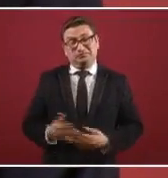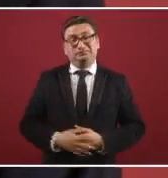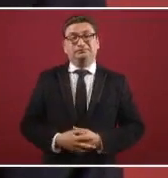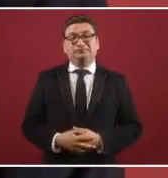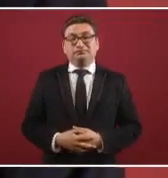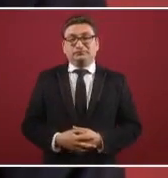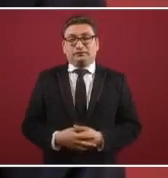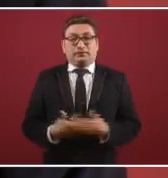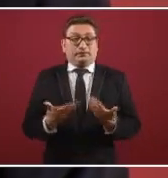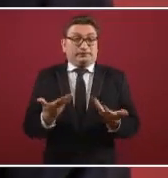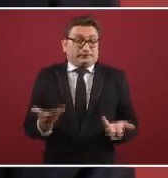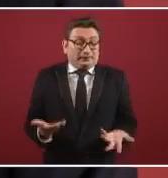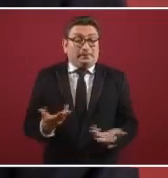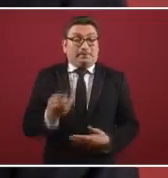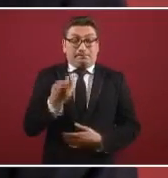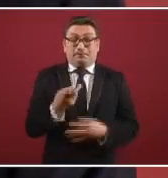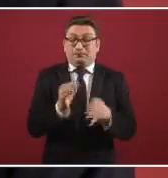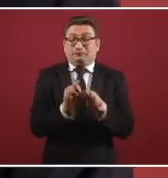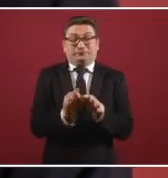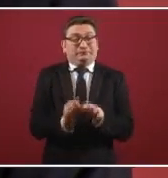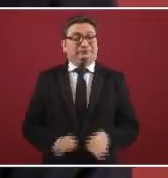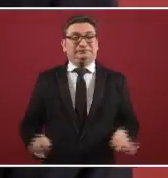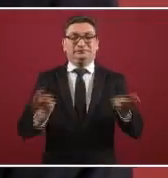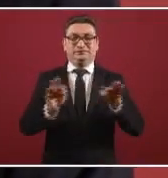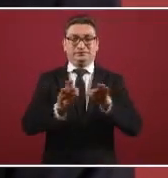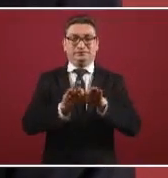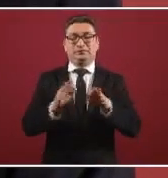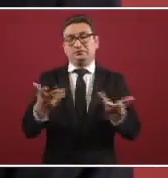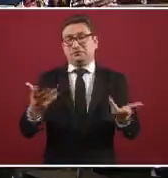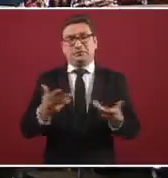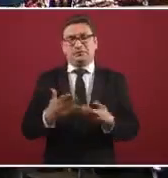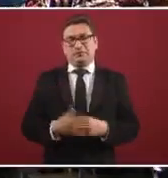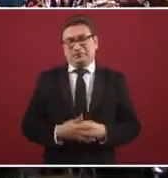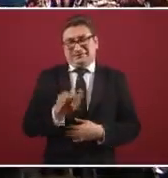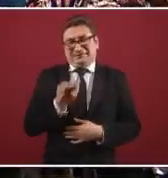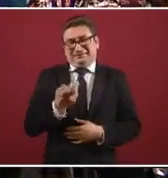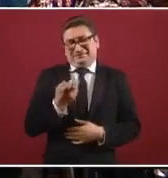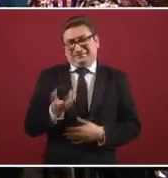Y es importante sobre todo eso,